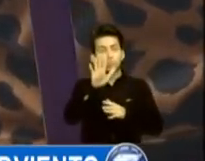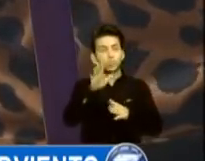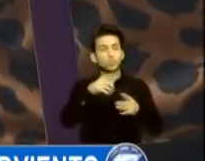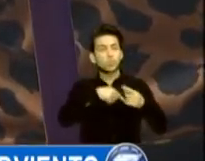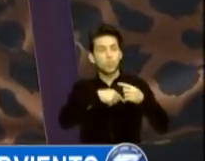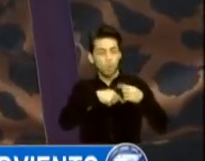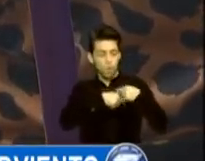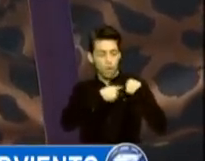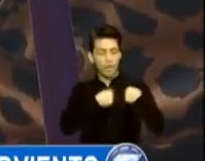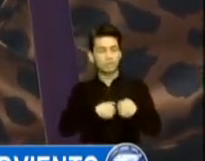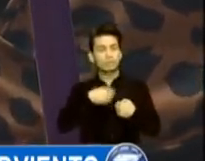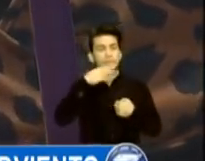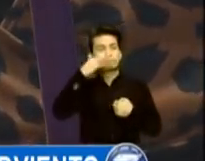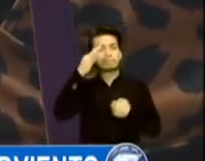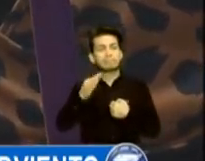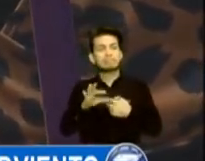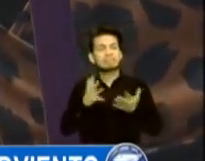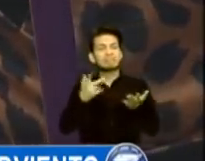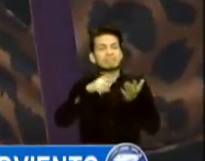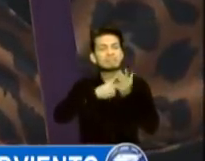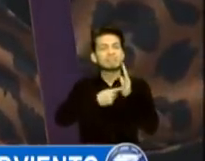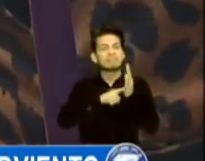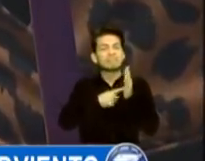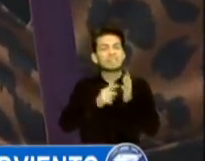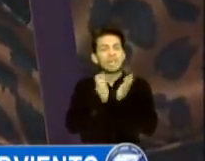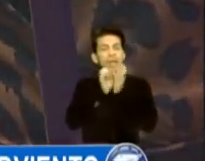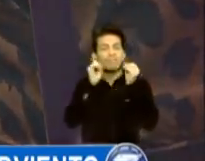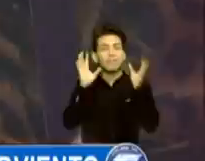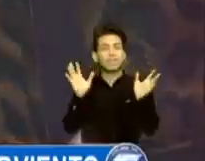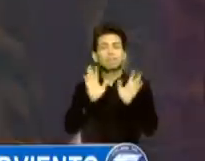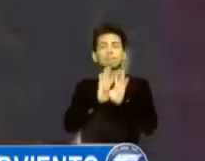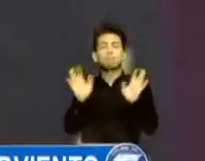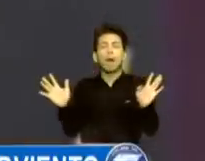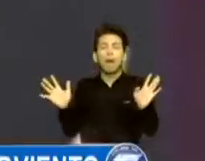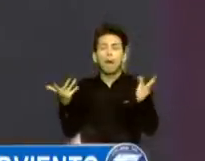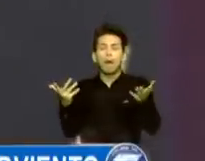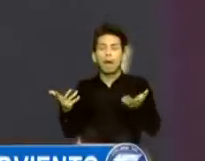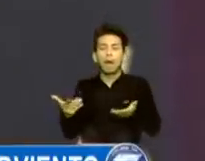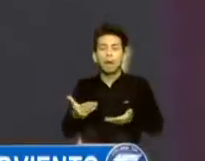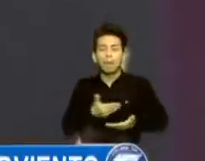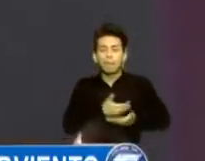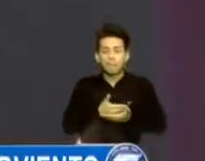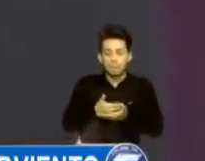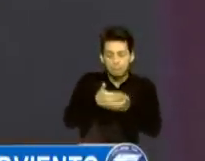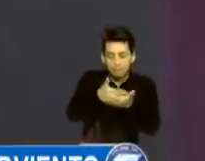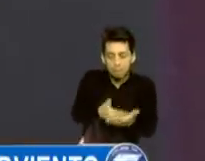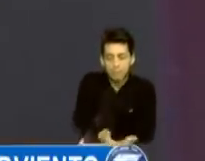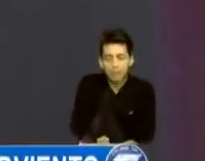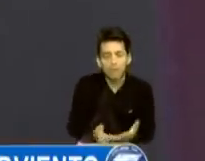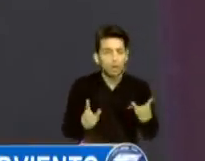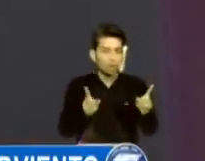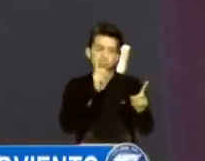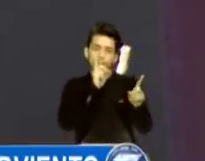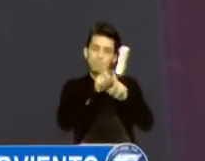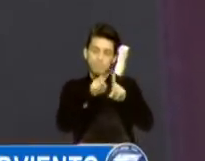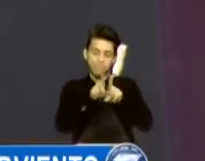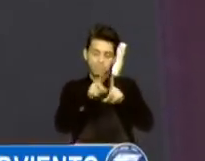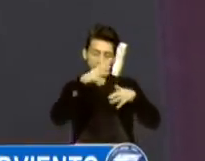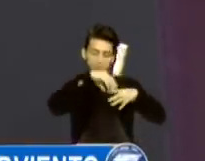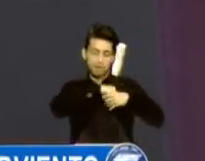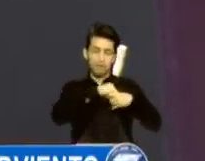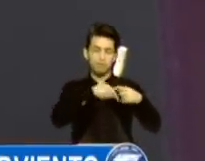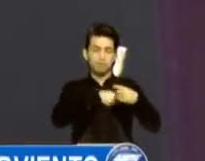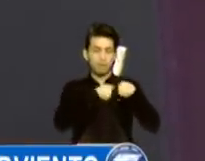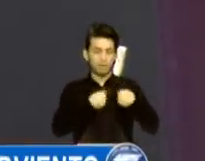verdadero significado de la Navidad va más allá que poner un nacimiento, eso va también en nuestros corazones. Sí, nos podemos quedar